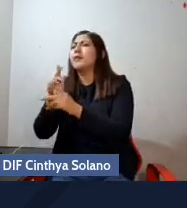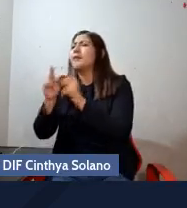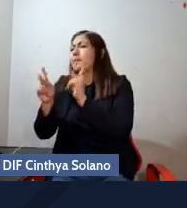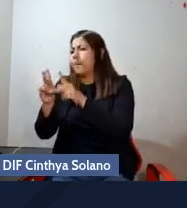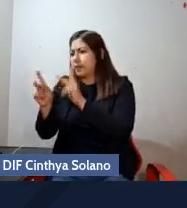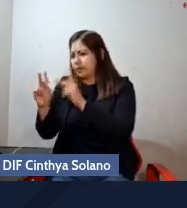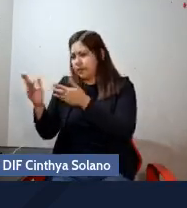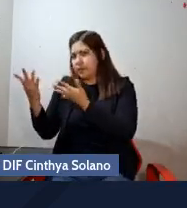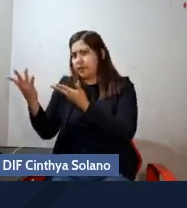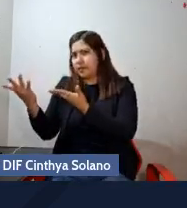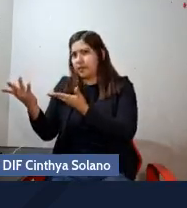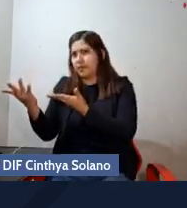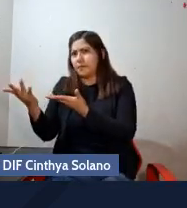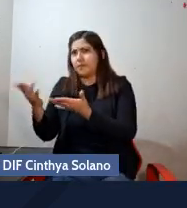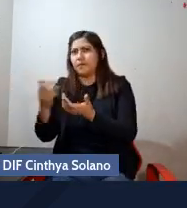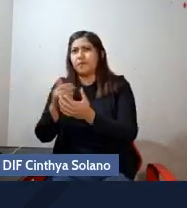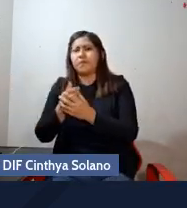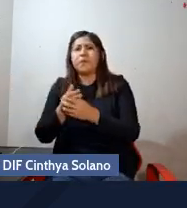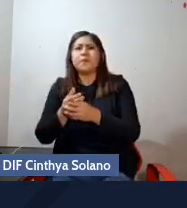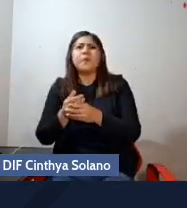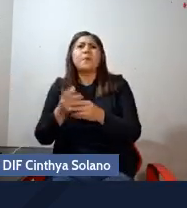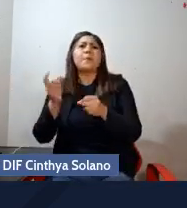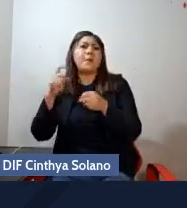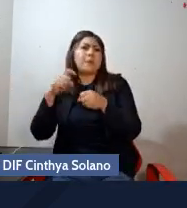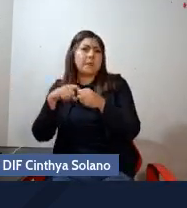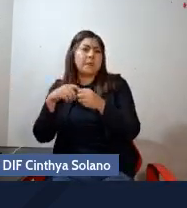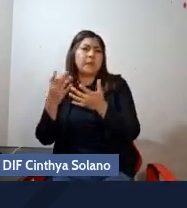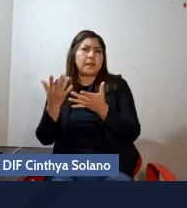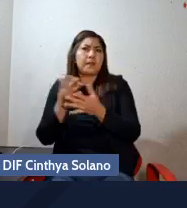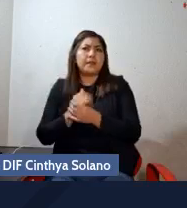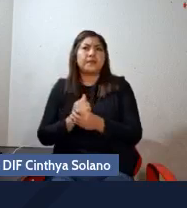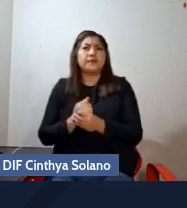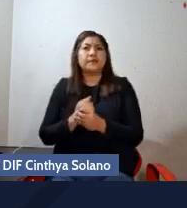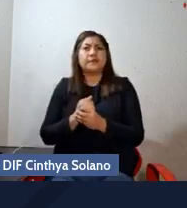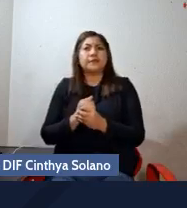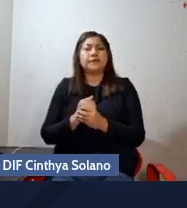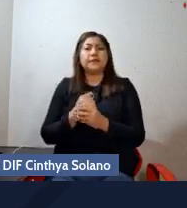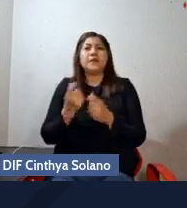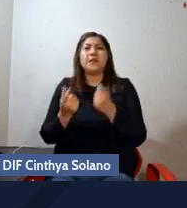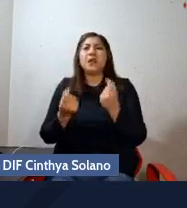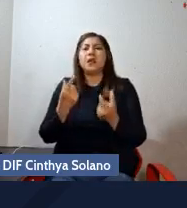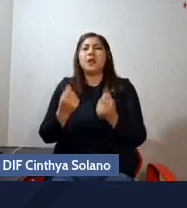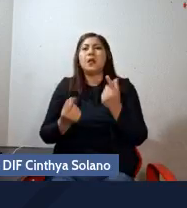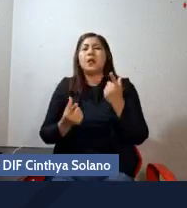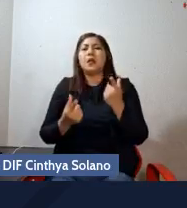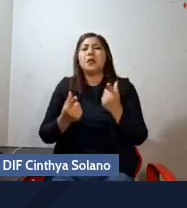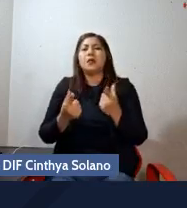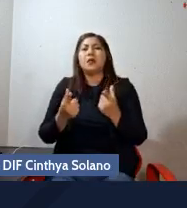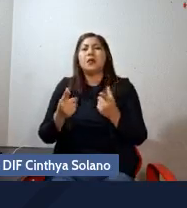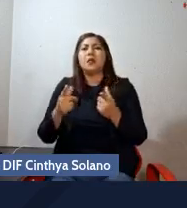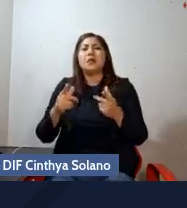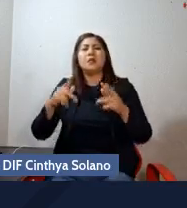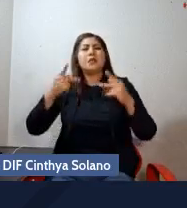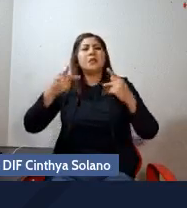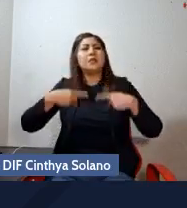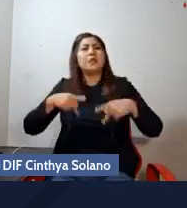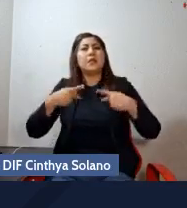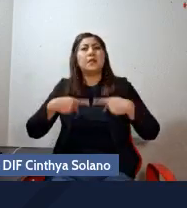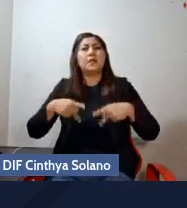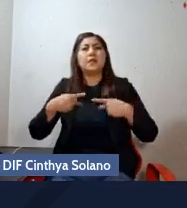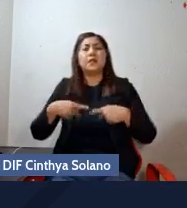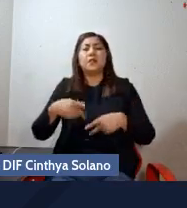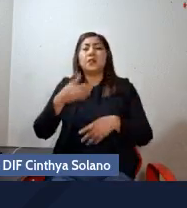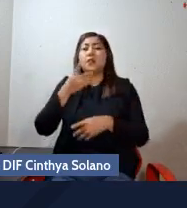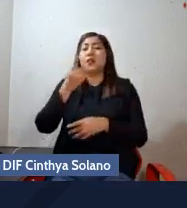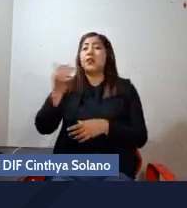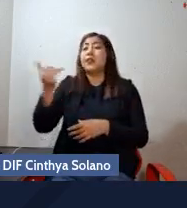veces, desafortunadamente, varias veces, personas que nos llaman a la fiscalía, nos llaman para decirnos